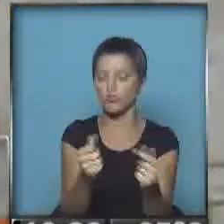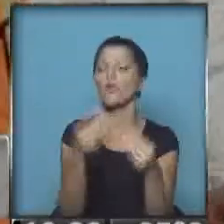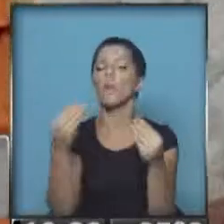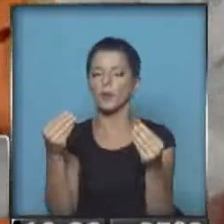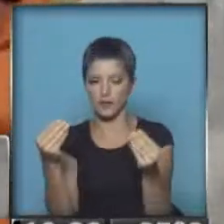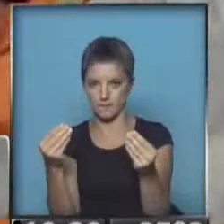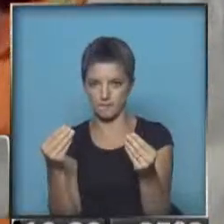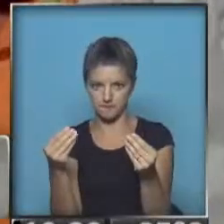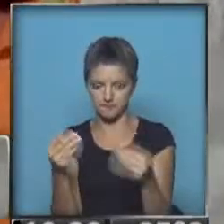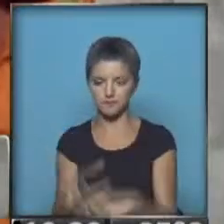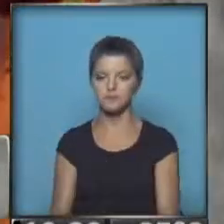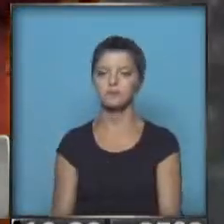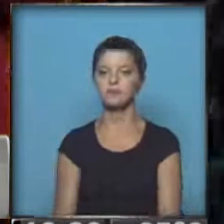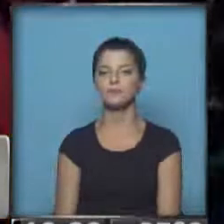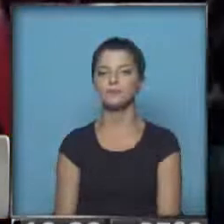fíjense